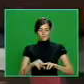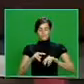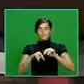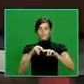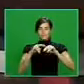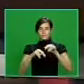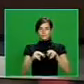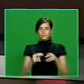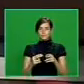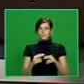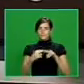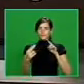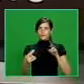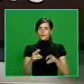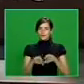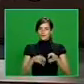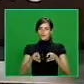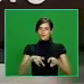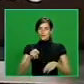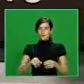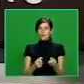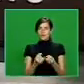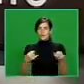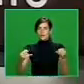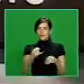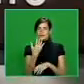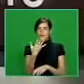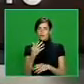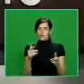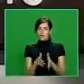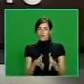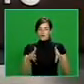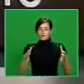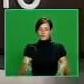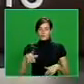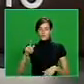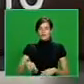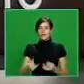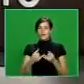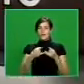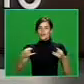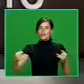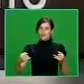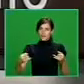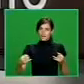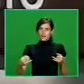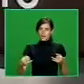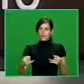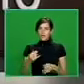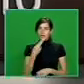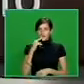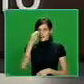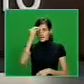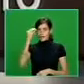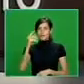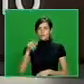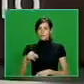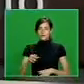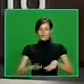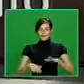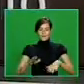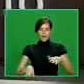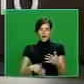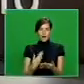de este cabl tren y de las líneas cinco y la ampliación también de la línea eh de los teques que va desde el